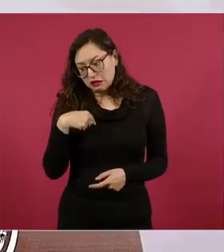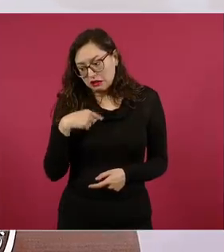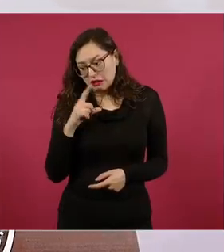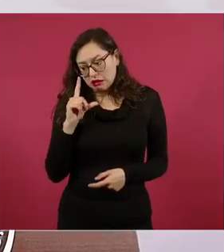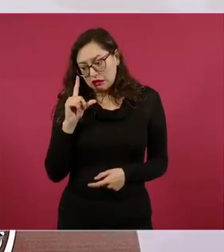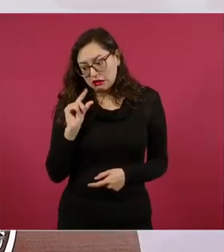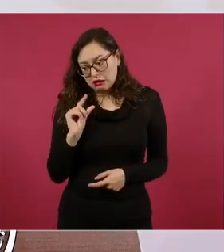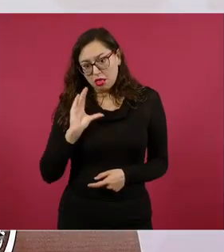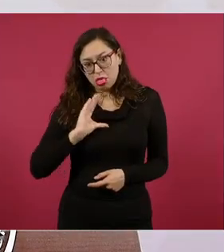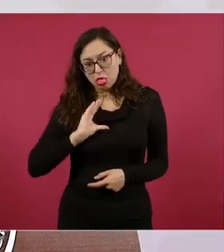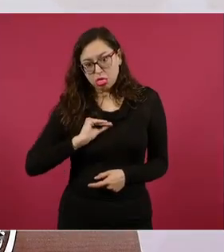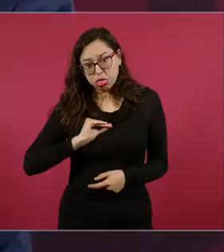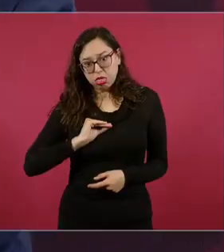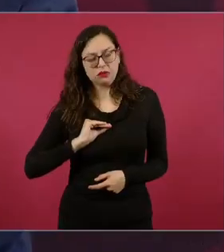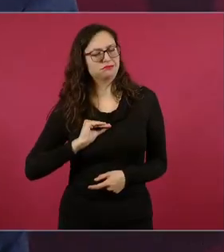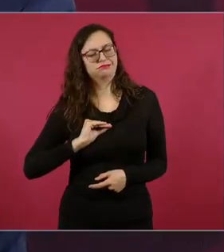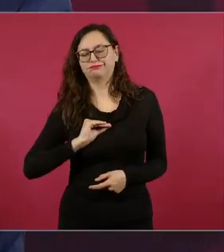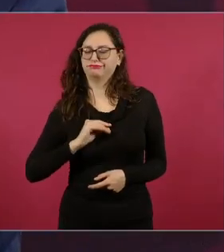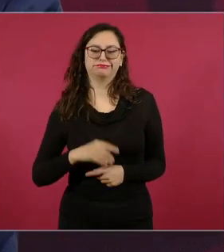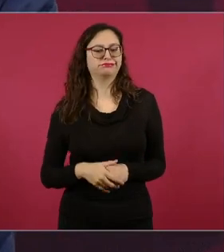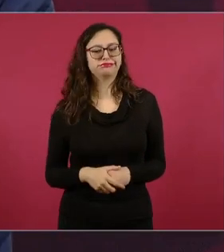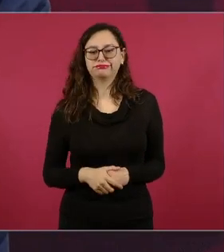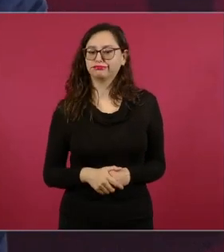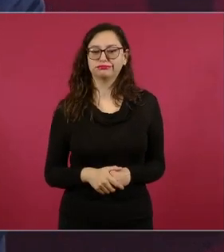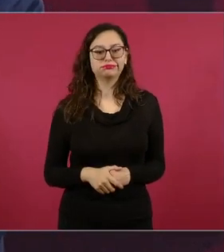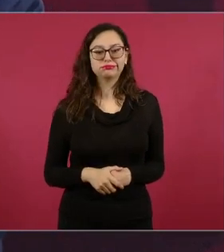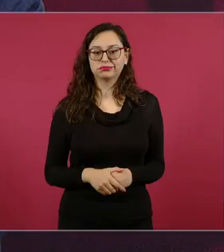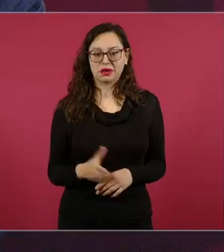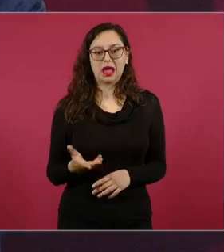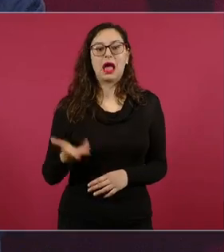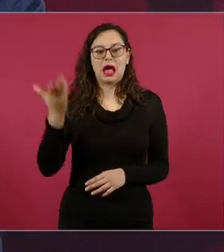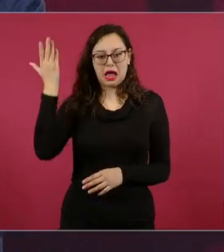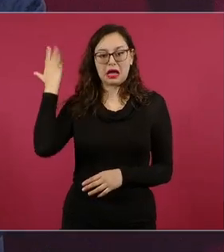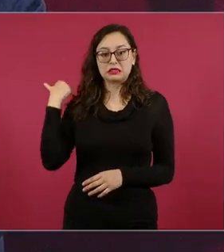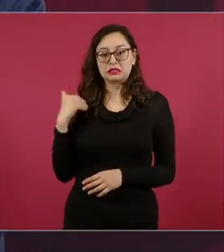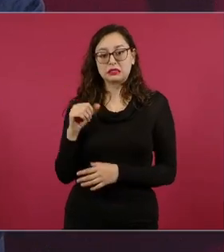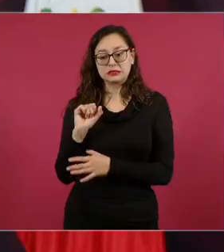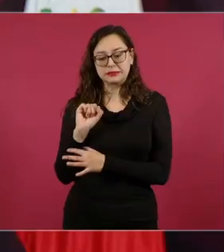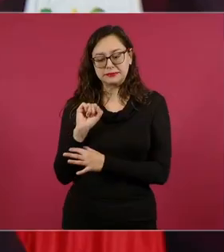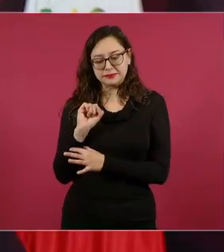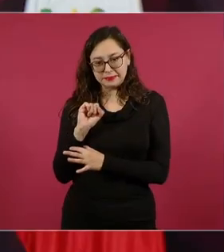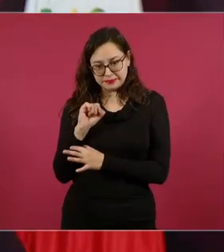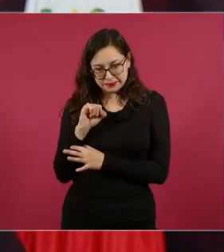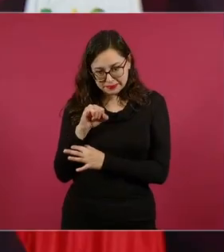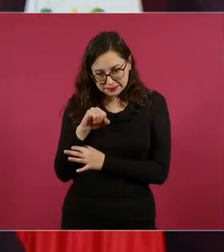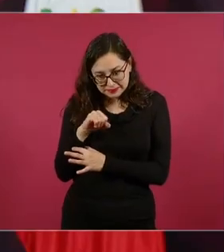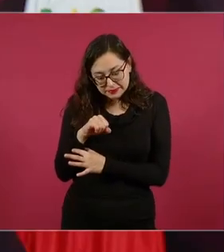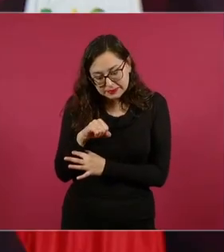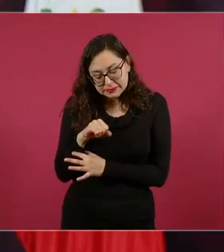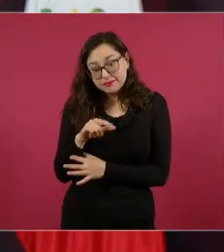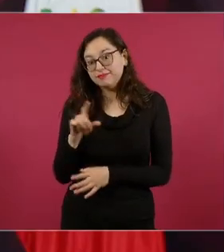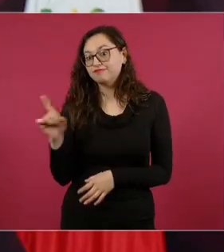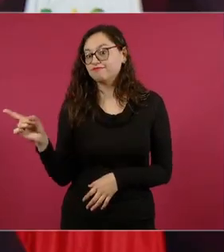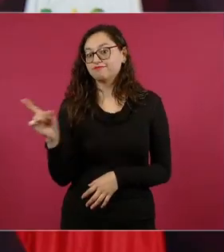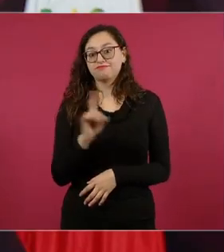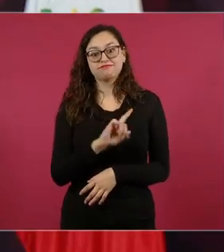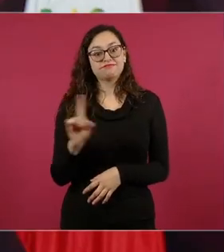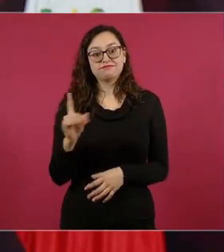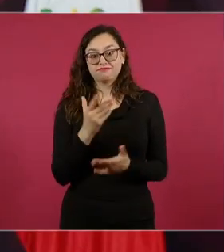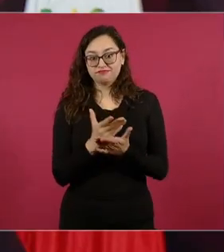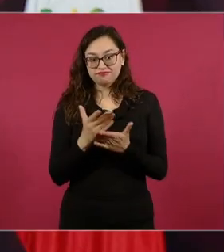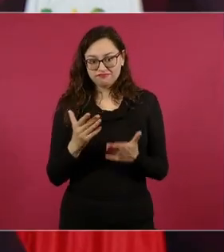Ya se acabó aquello de que se agacha la cabeza. No,